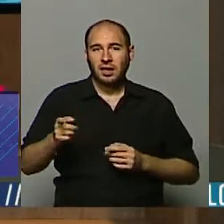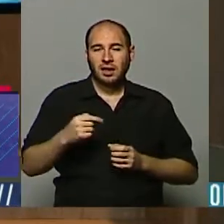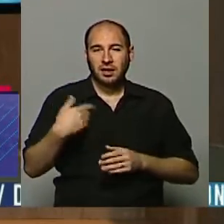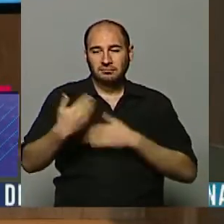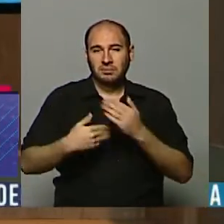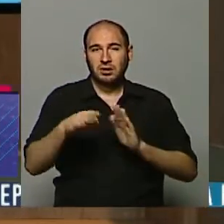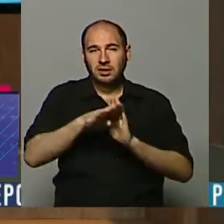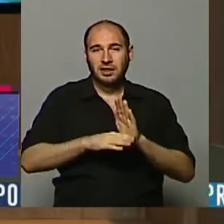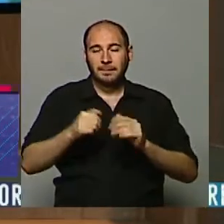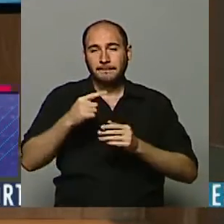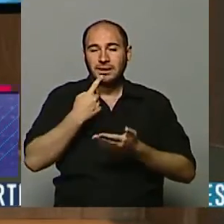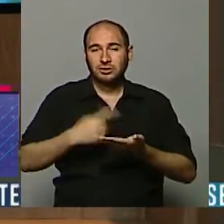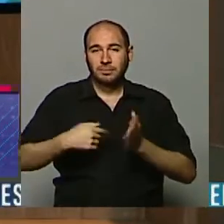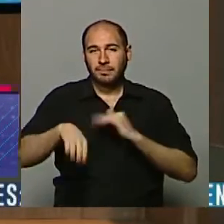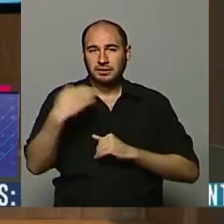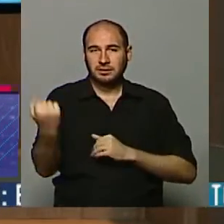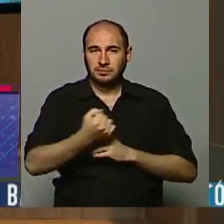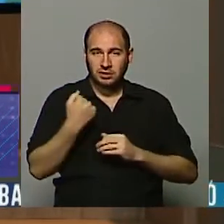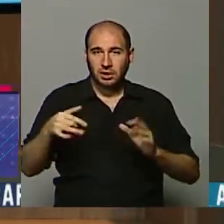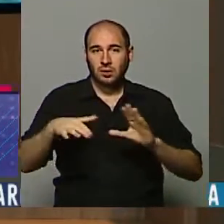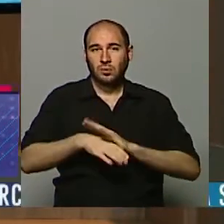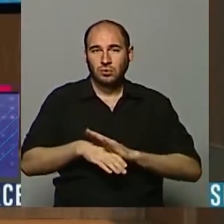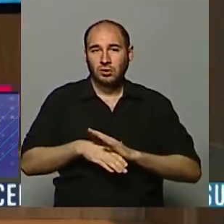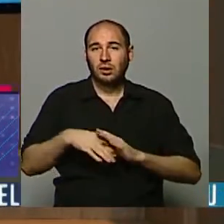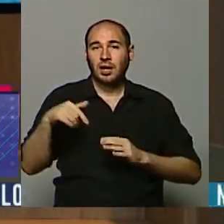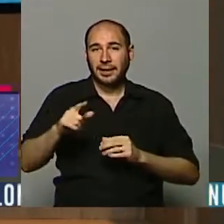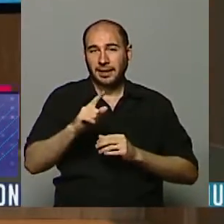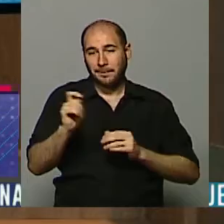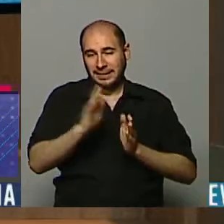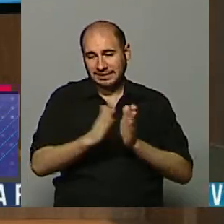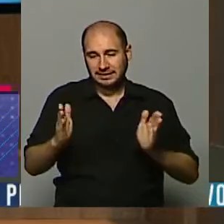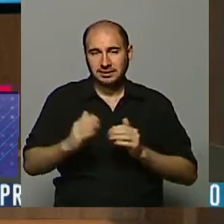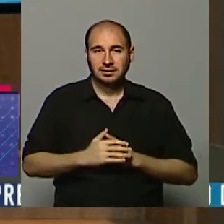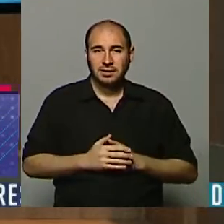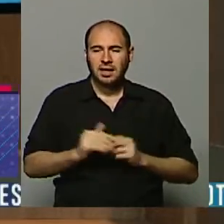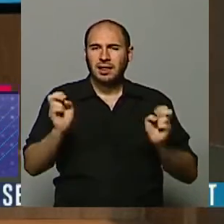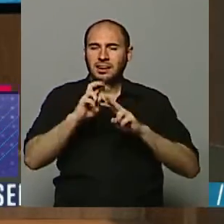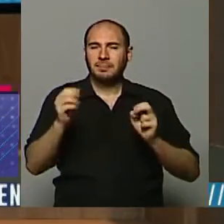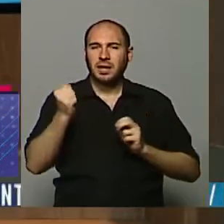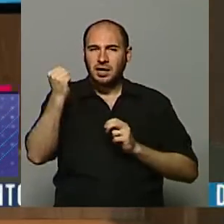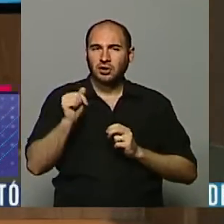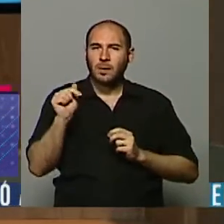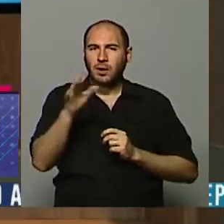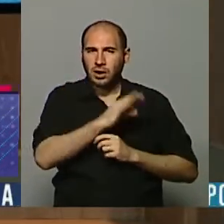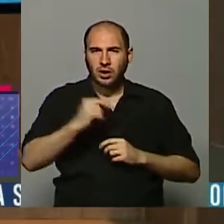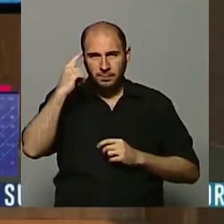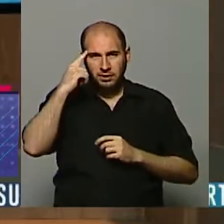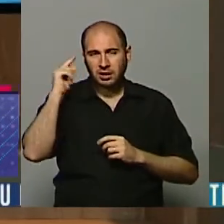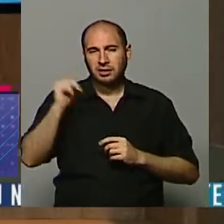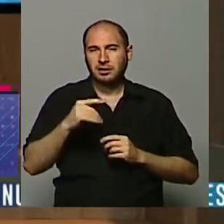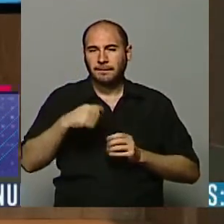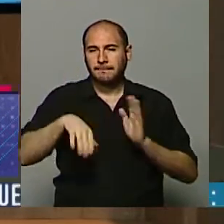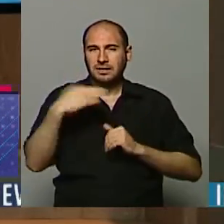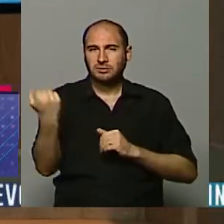de repasar las medidas más importantes que justamente se tomaron en ese lapso. A nivel económico y a tu criterio, ¿cuáles fueron las medidas